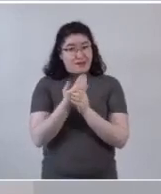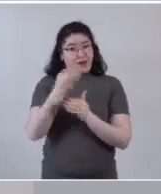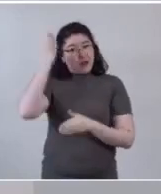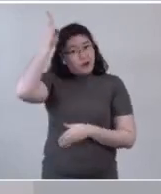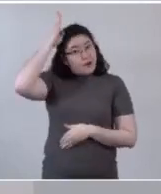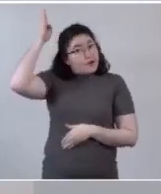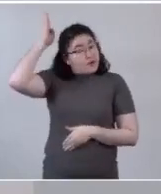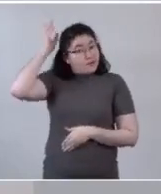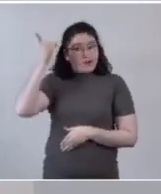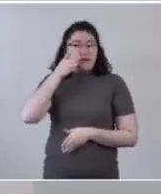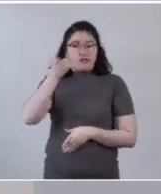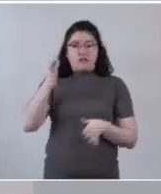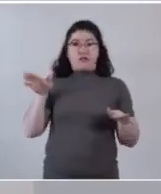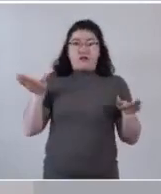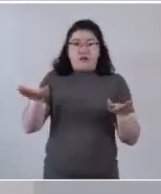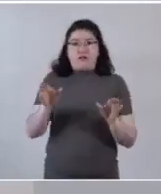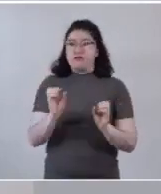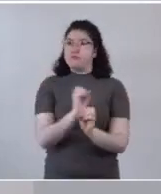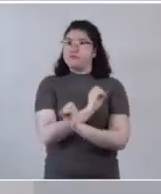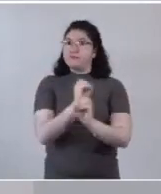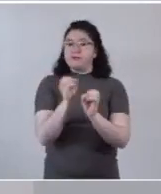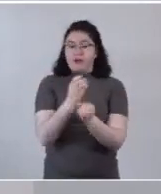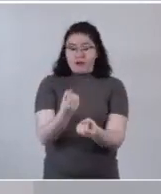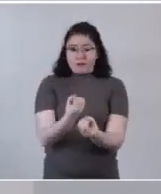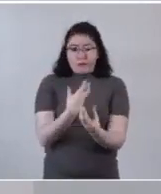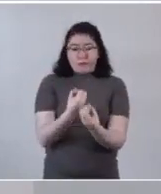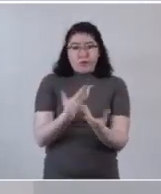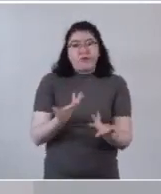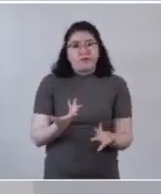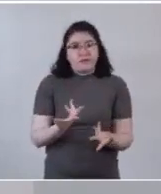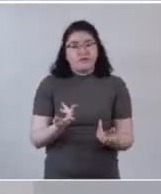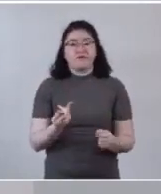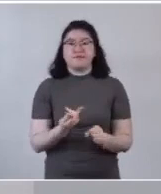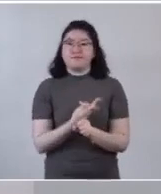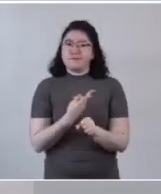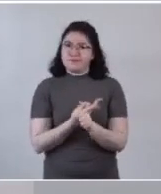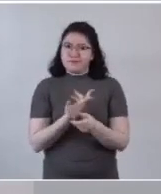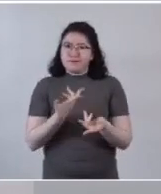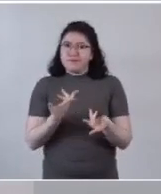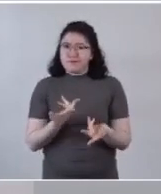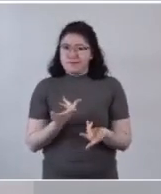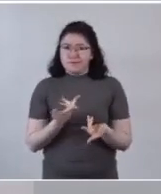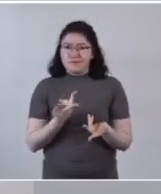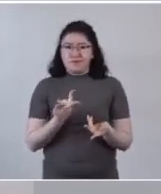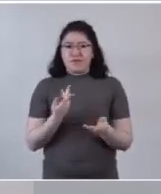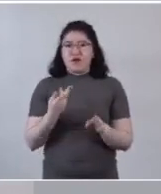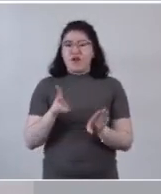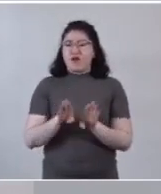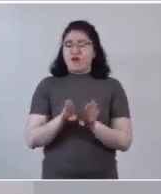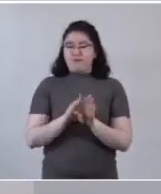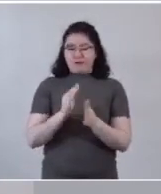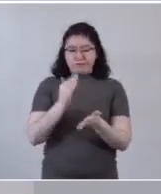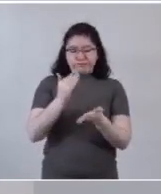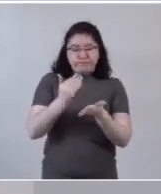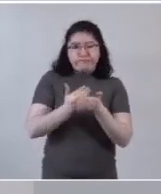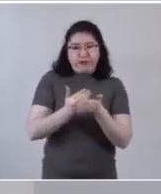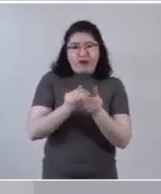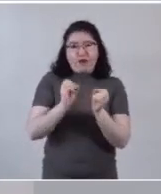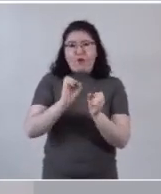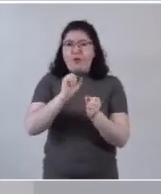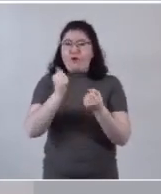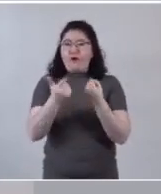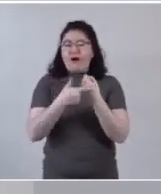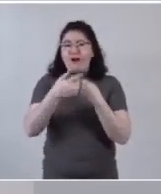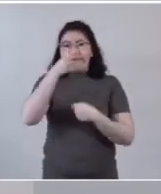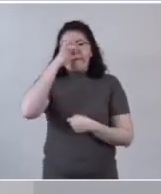el aeropuerto diciendo precisamente que no tenían estas protecciones. ¿Qué está pasando ahí? ¿Hay algún bloqueo o alguna parte que esté fallando para